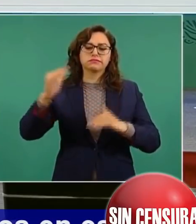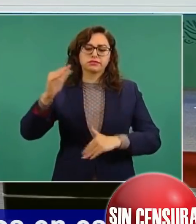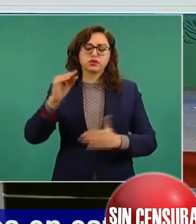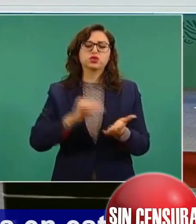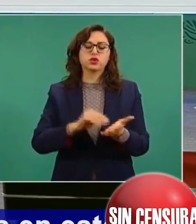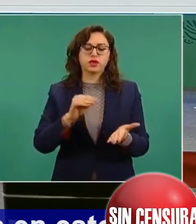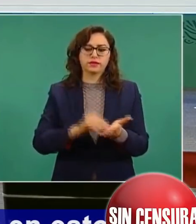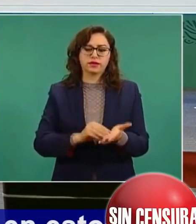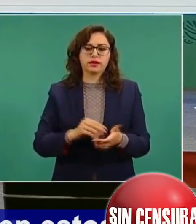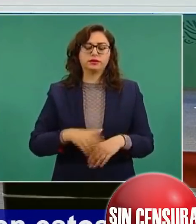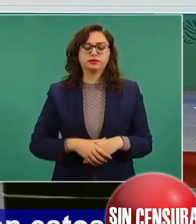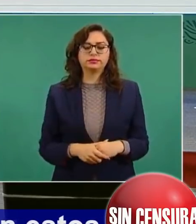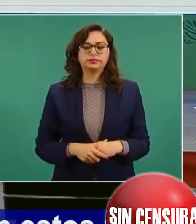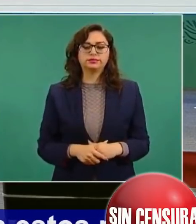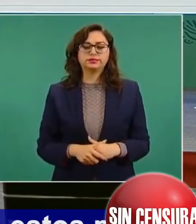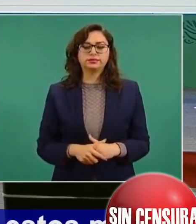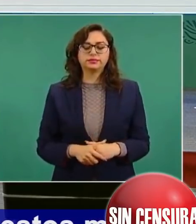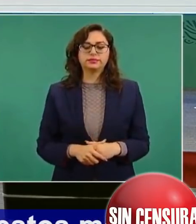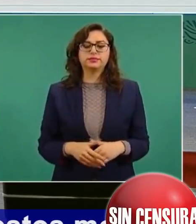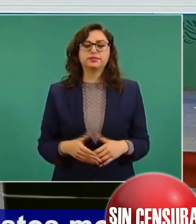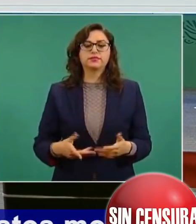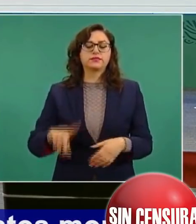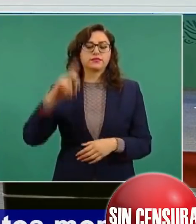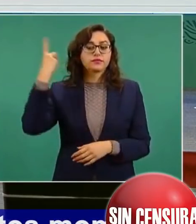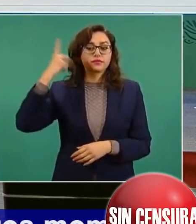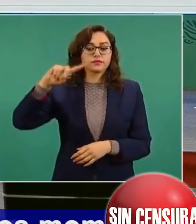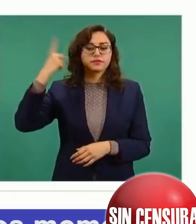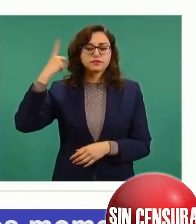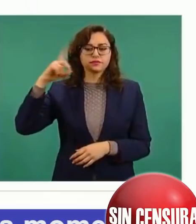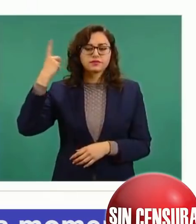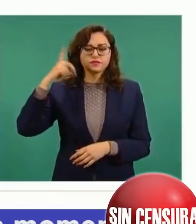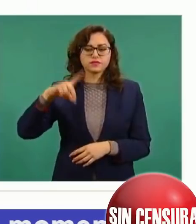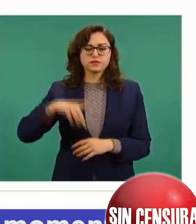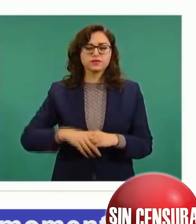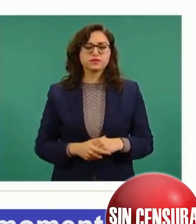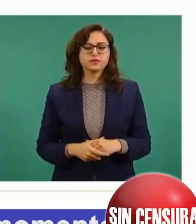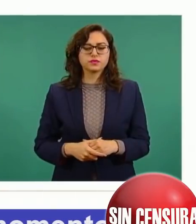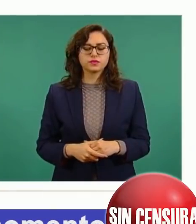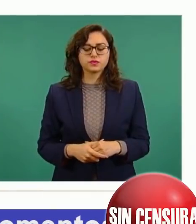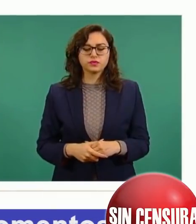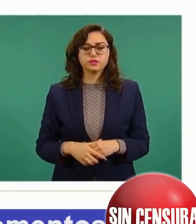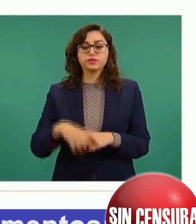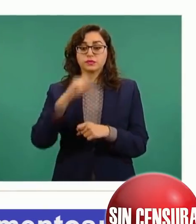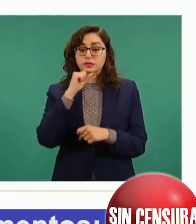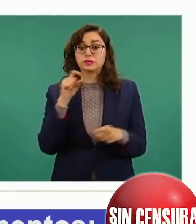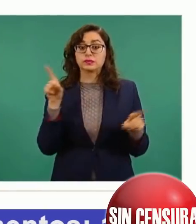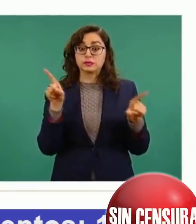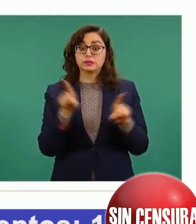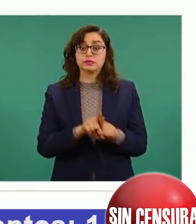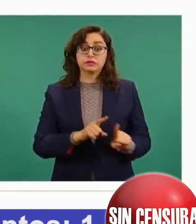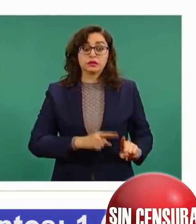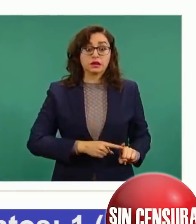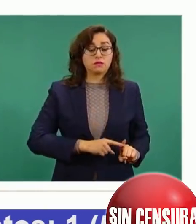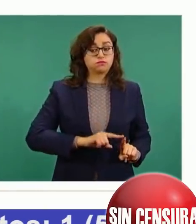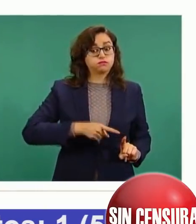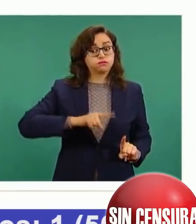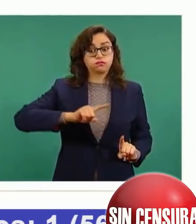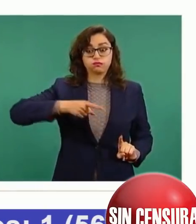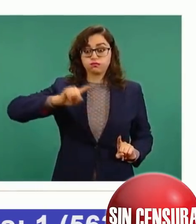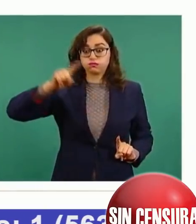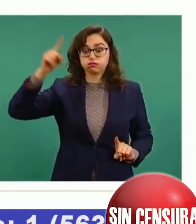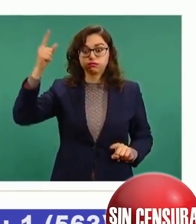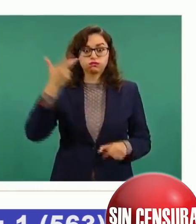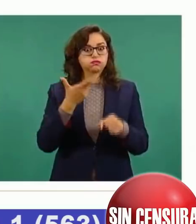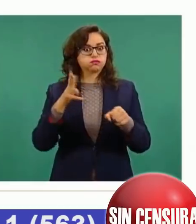siguiente. El estado de Durango llegó a situaciones también preocupantes de ocupación hospitalaria y el número